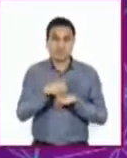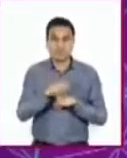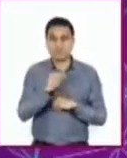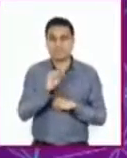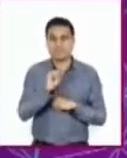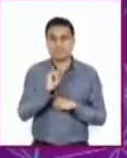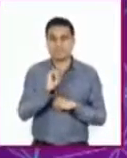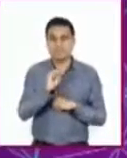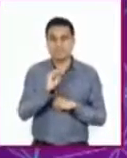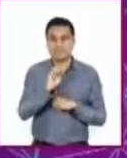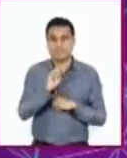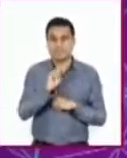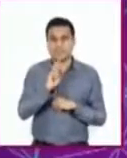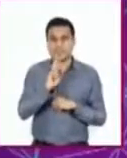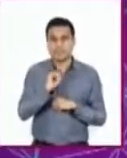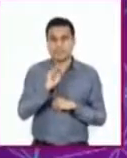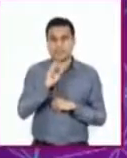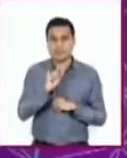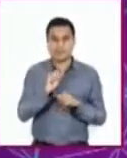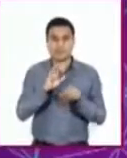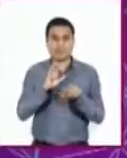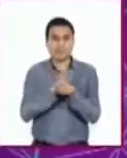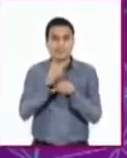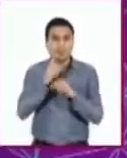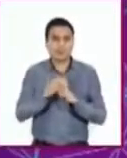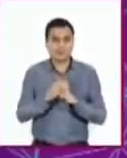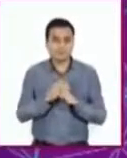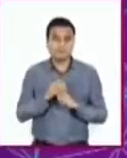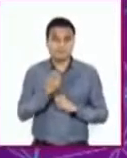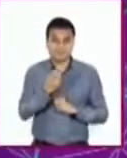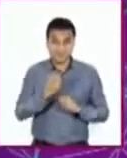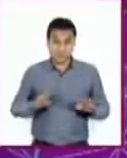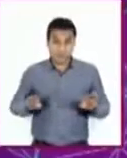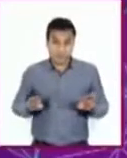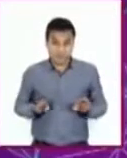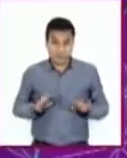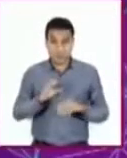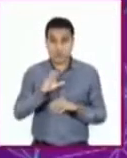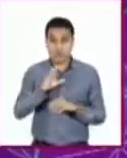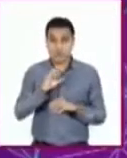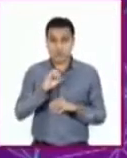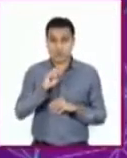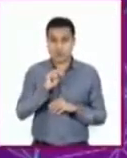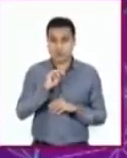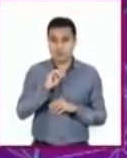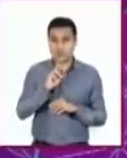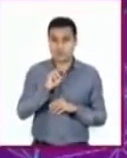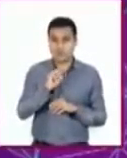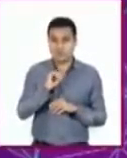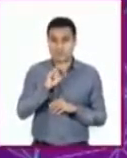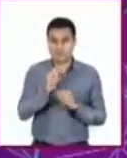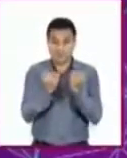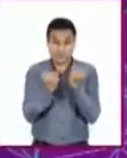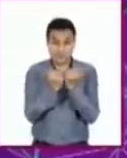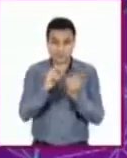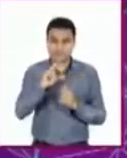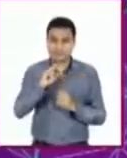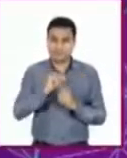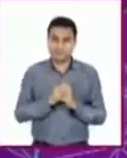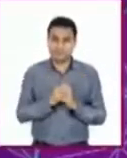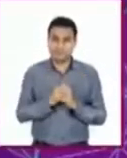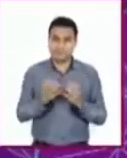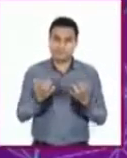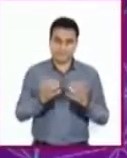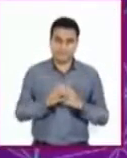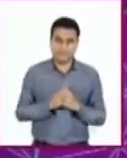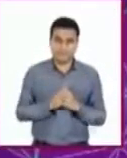la sustracción no cumple con la propiedad conmutativa. Es decir, no es lo mismo restar 1 entero 2